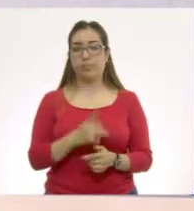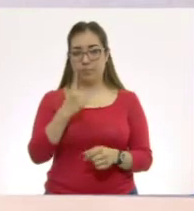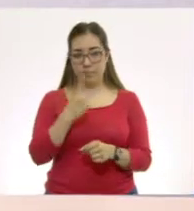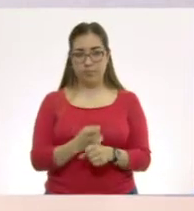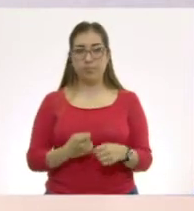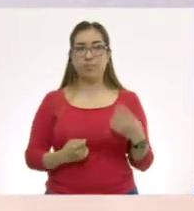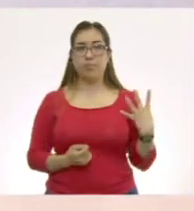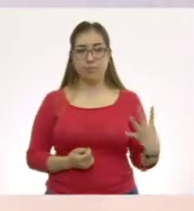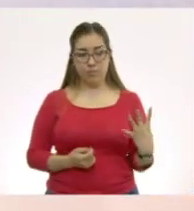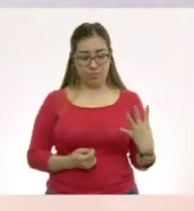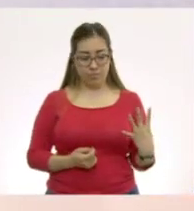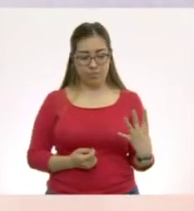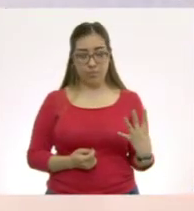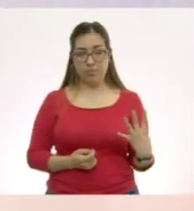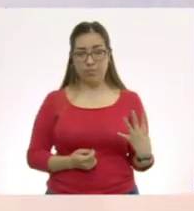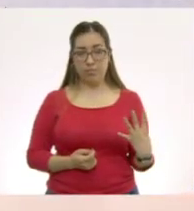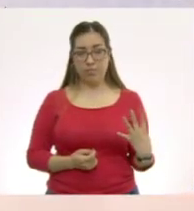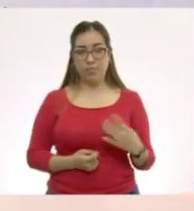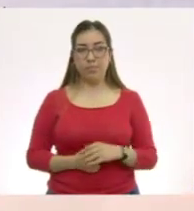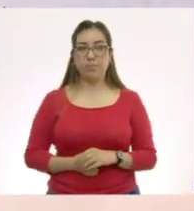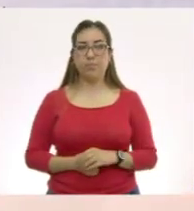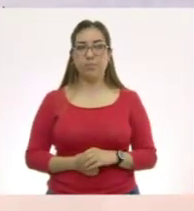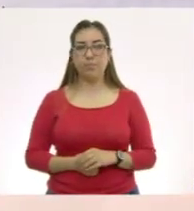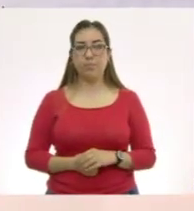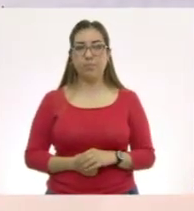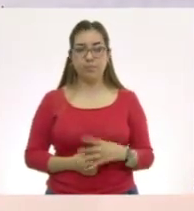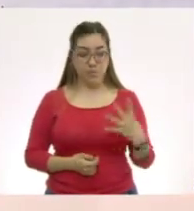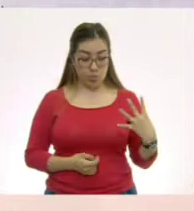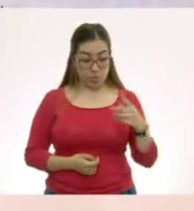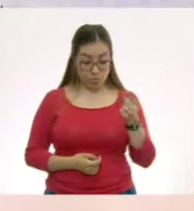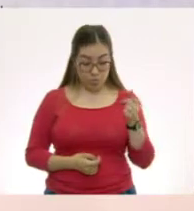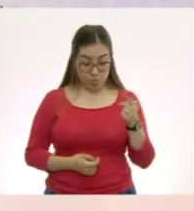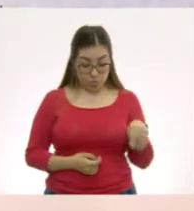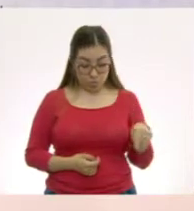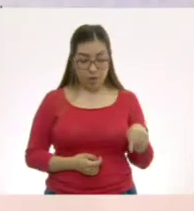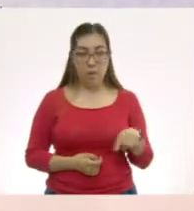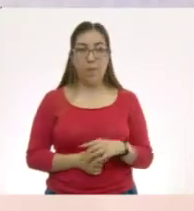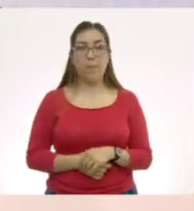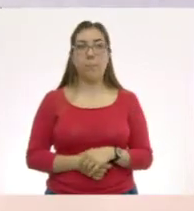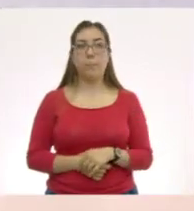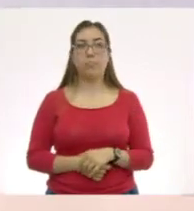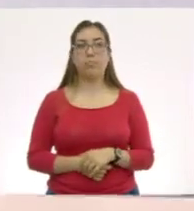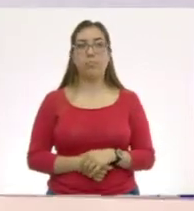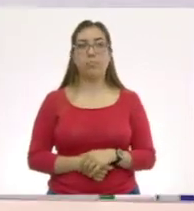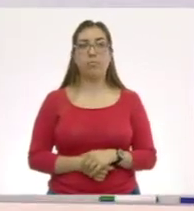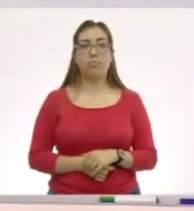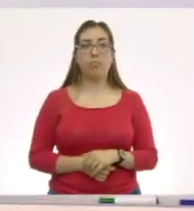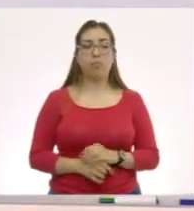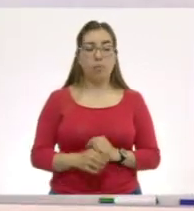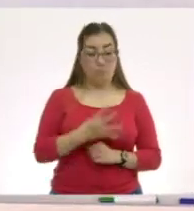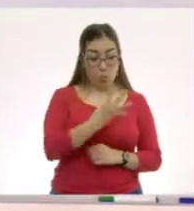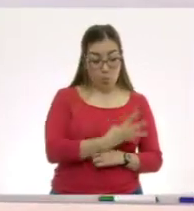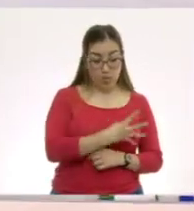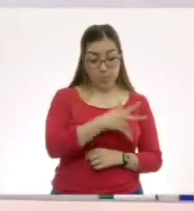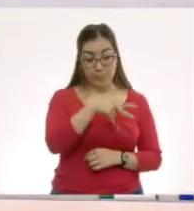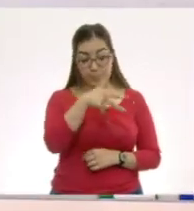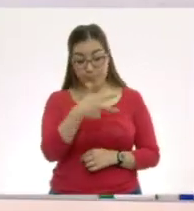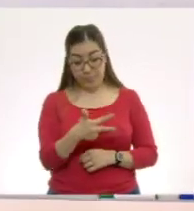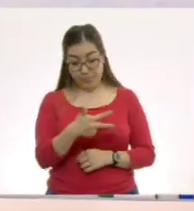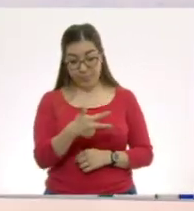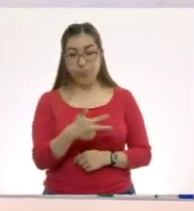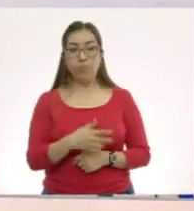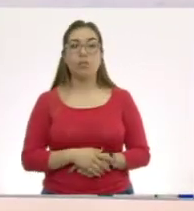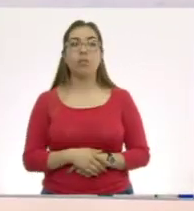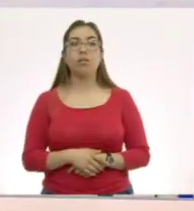primero. Sí. Y luego una coma. Ajá. Le voy a poner el siguiente, que es el número 8. 8.